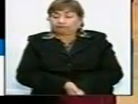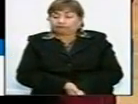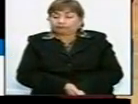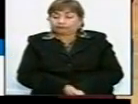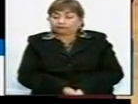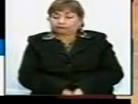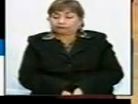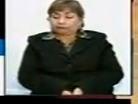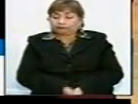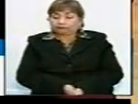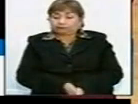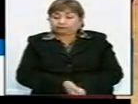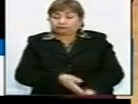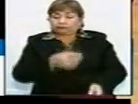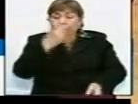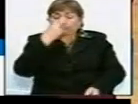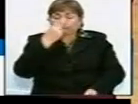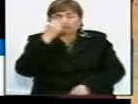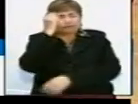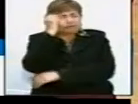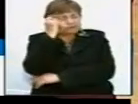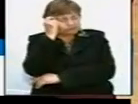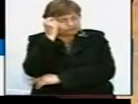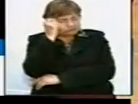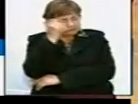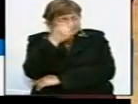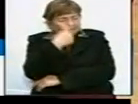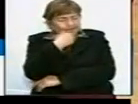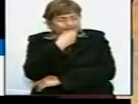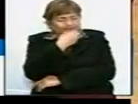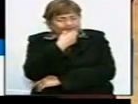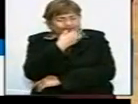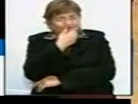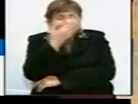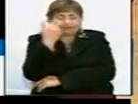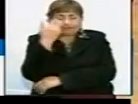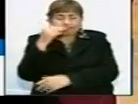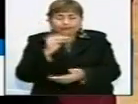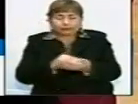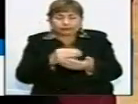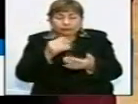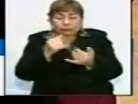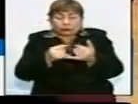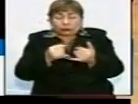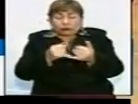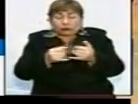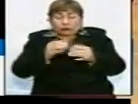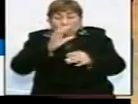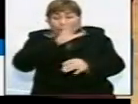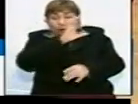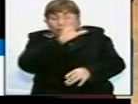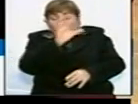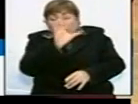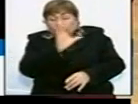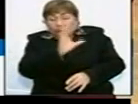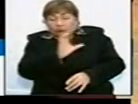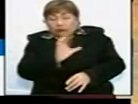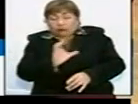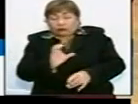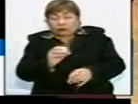algo que me llama la atención además en relación a este último evento costero que